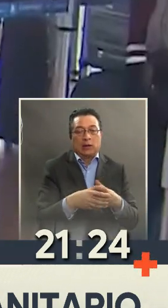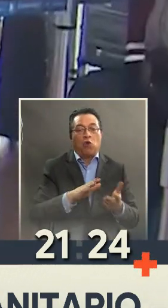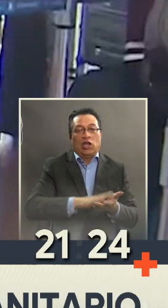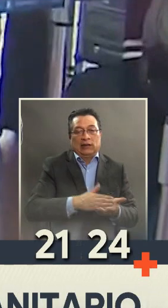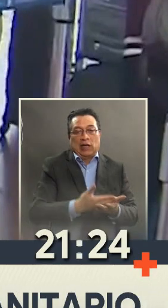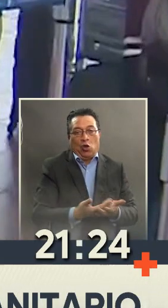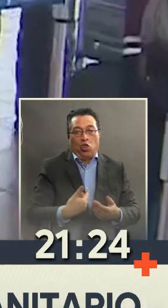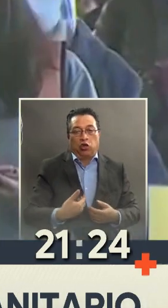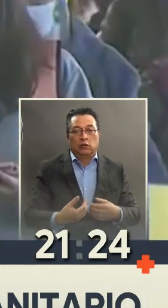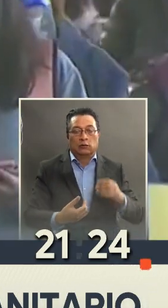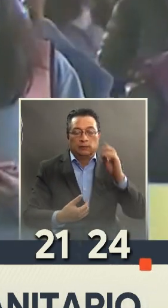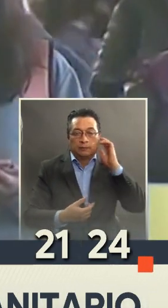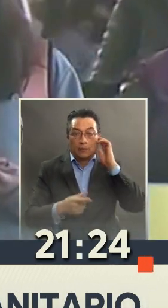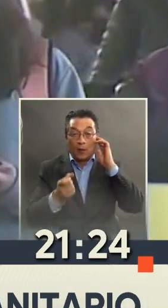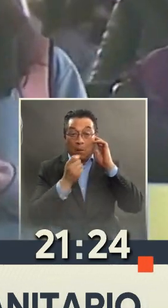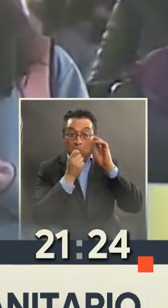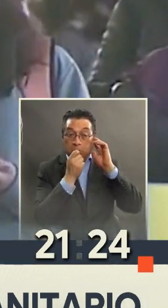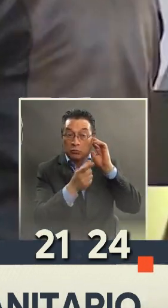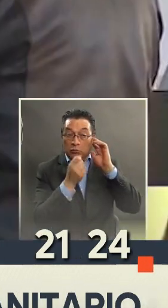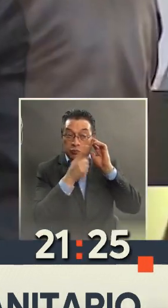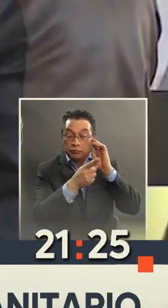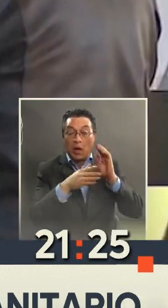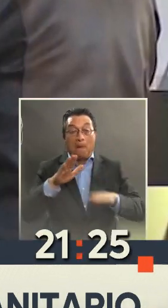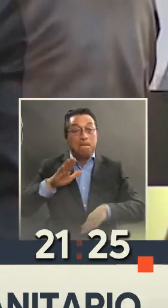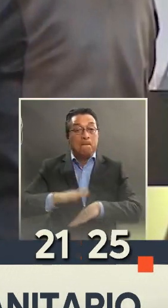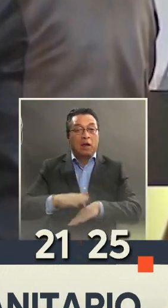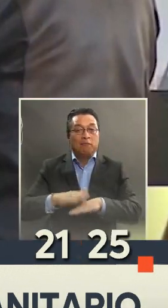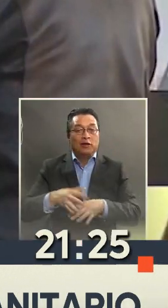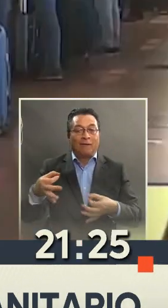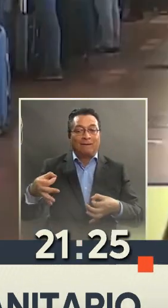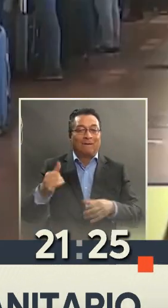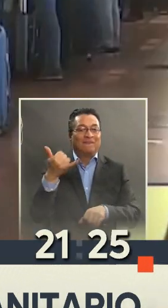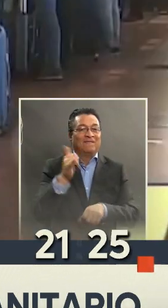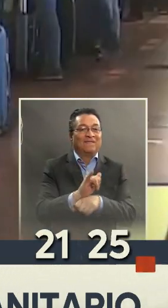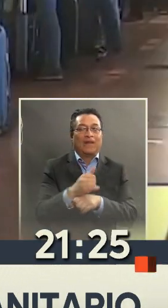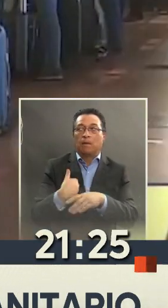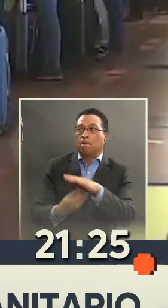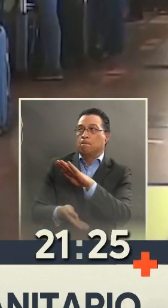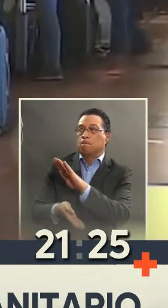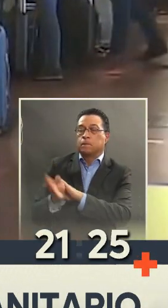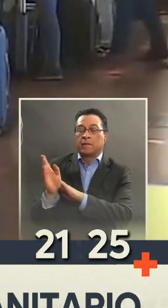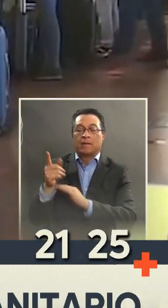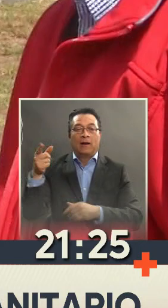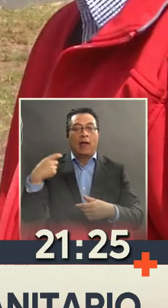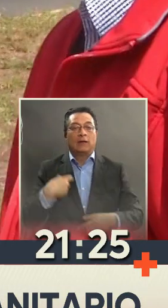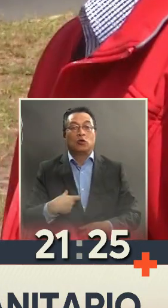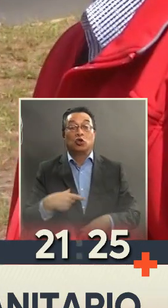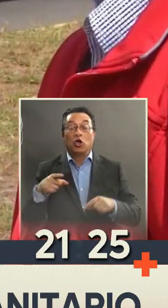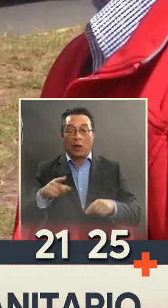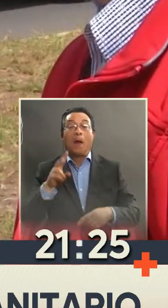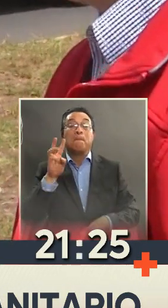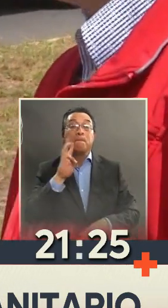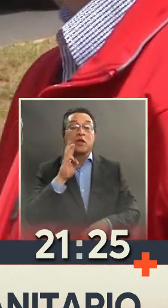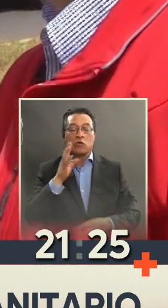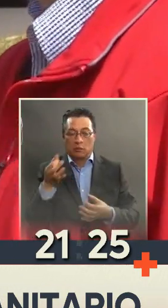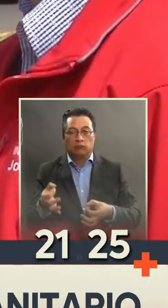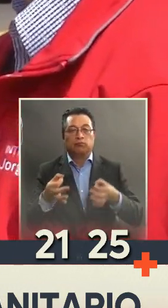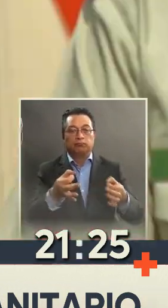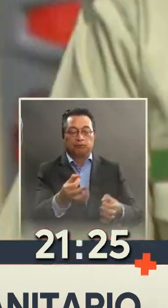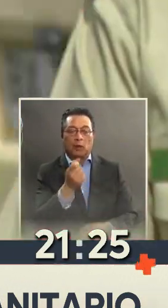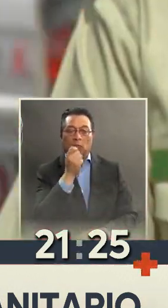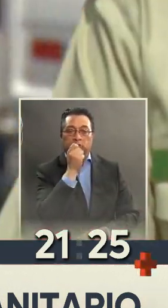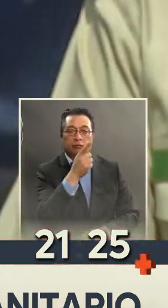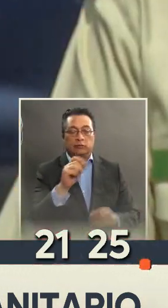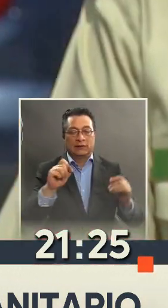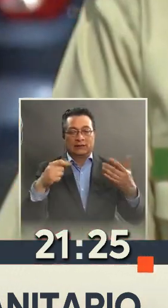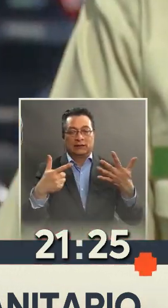En cuanto a las acusaciones de los permisos utilizados para el viaje de los padres y su hija, este miércoles se presentó una querella en el 7º Juzgado